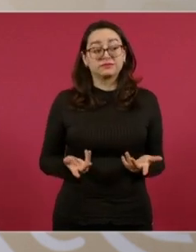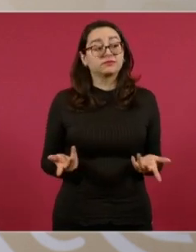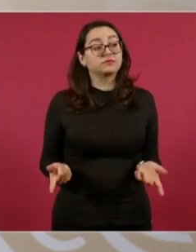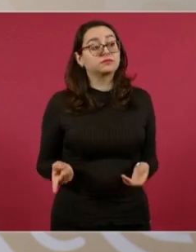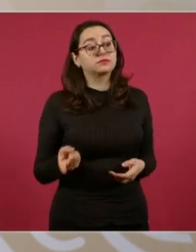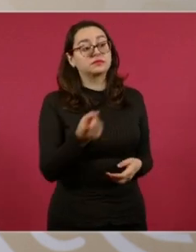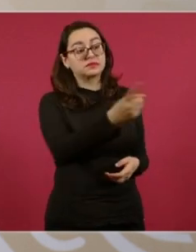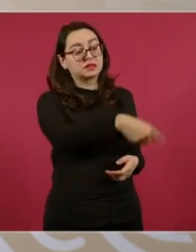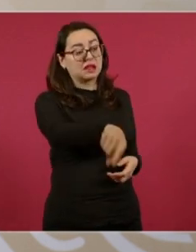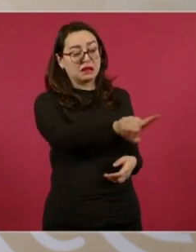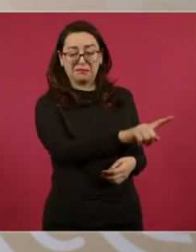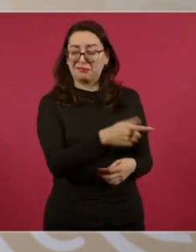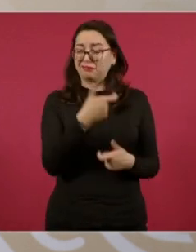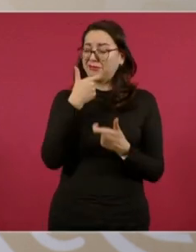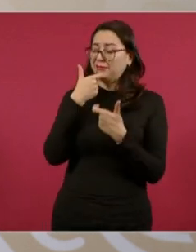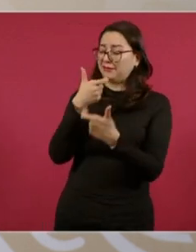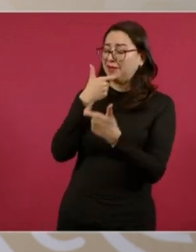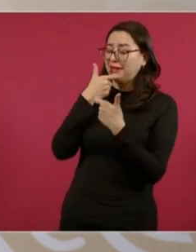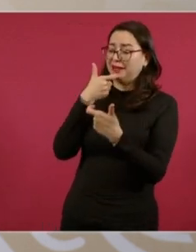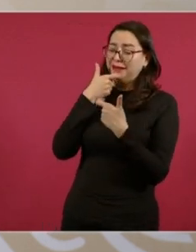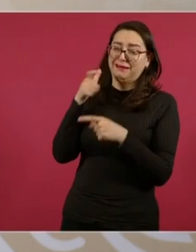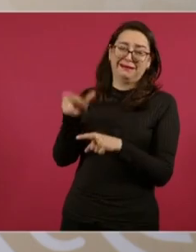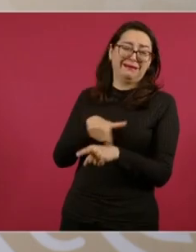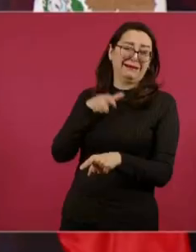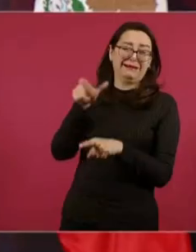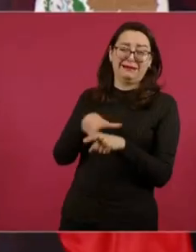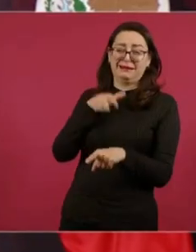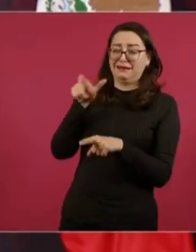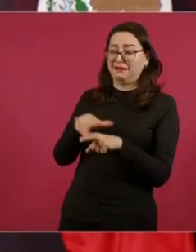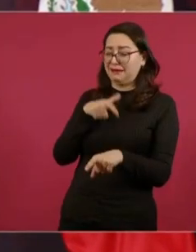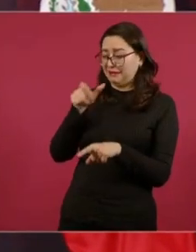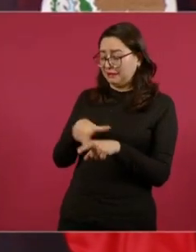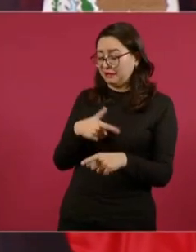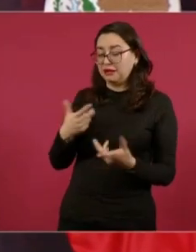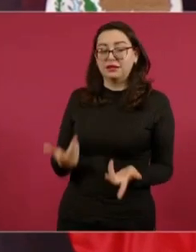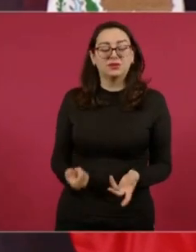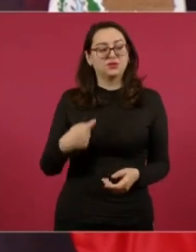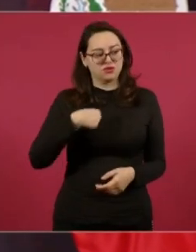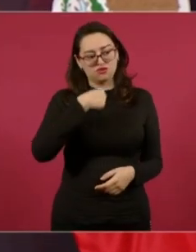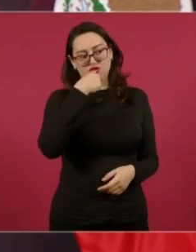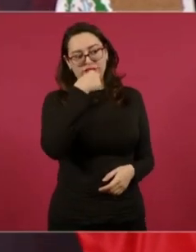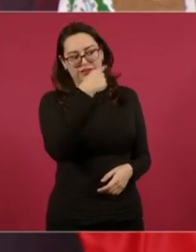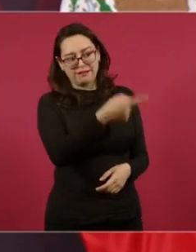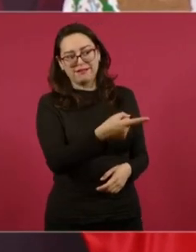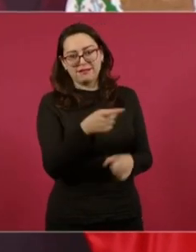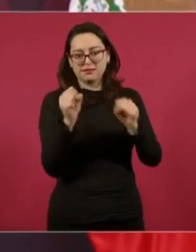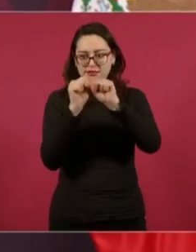a ser un sistema de salud pública como el de Dinamarca.